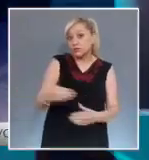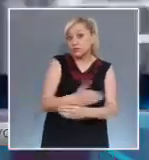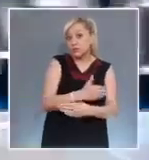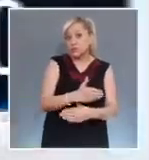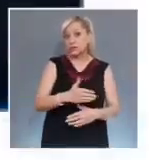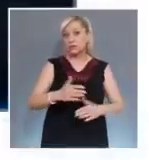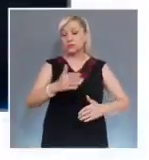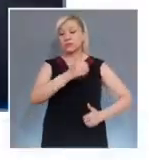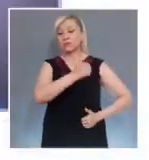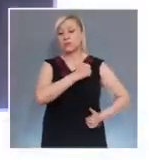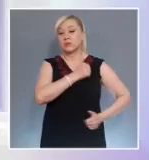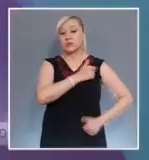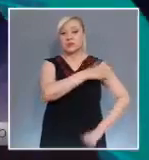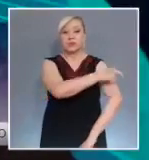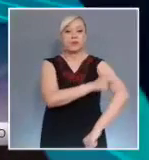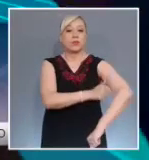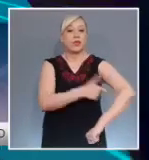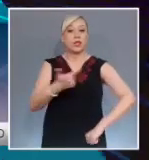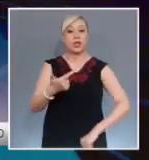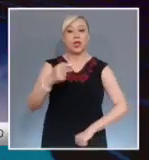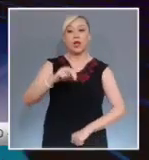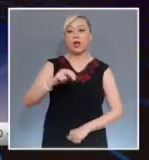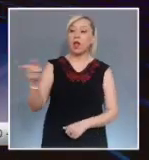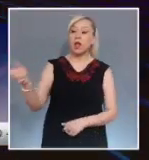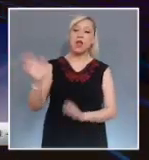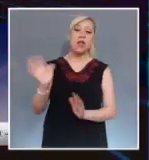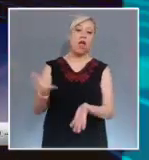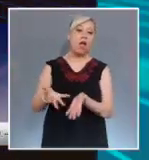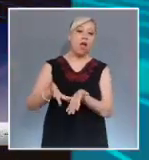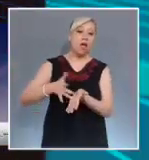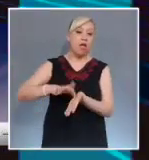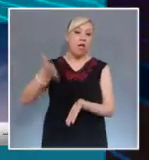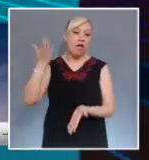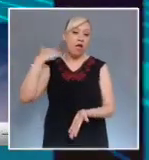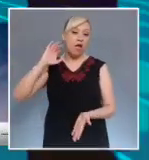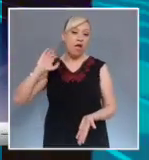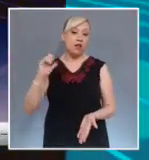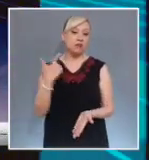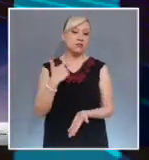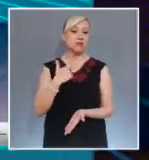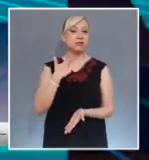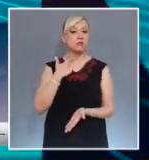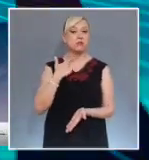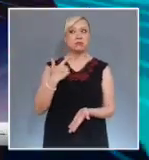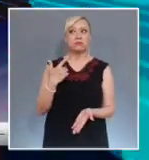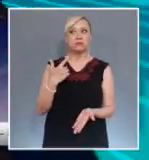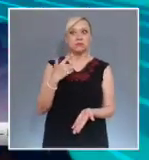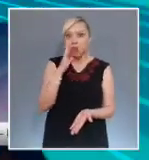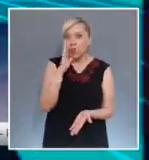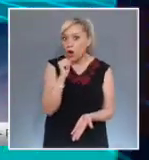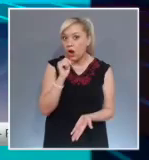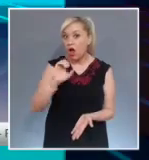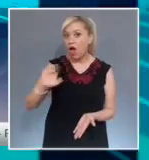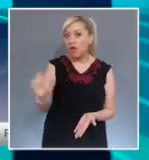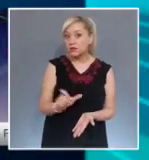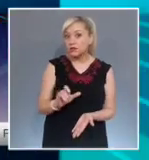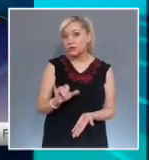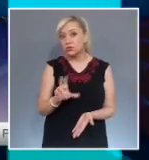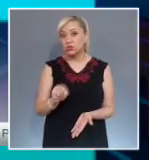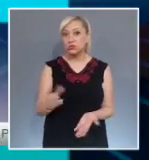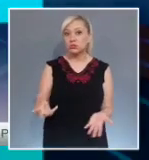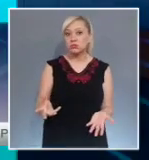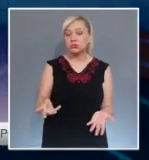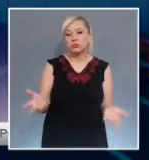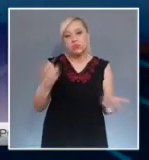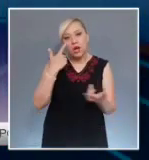delito la segunda sala de la corte revisará petición de revocar suspensión decretada